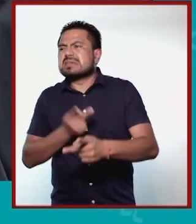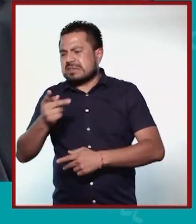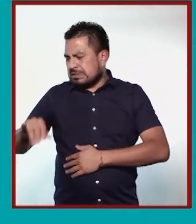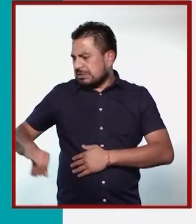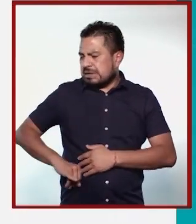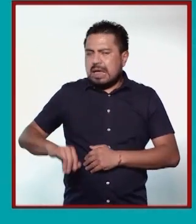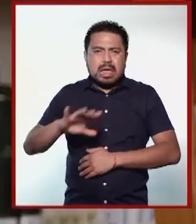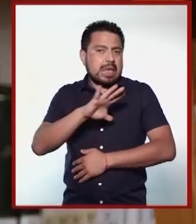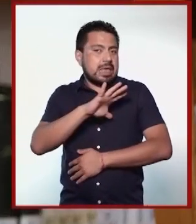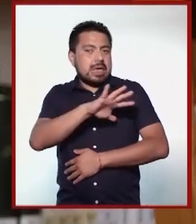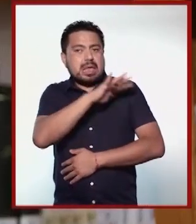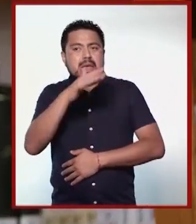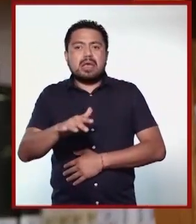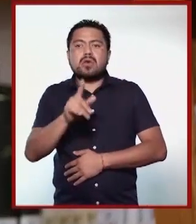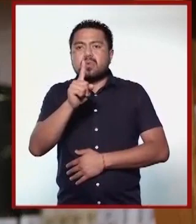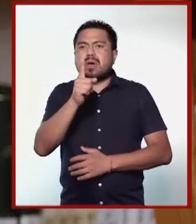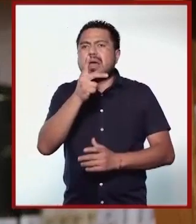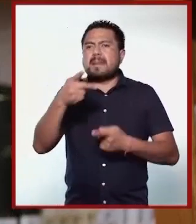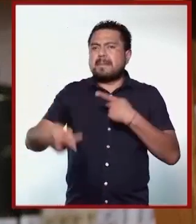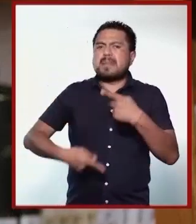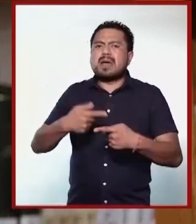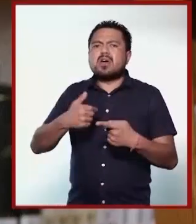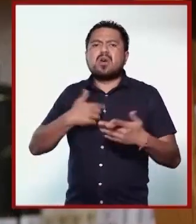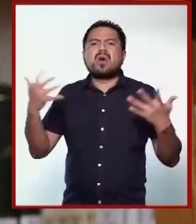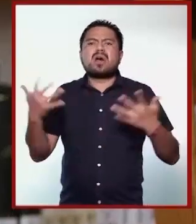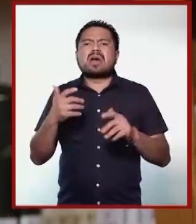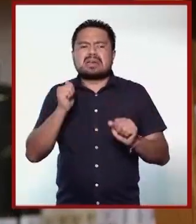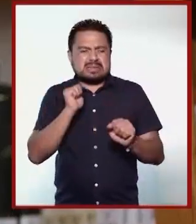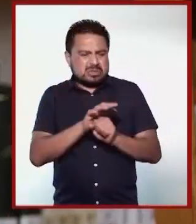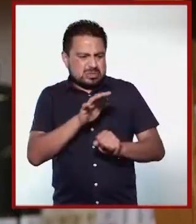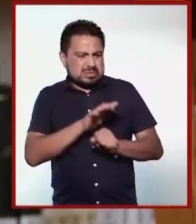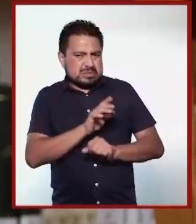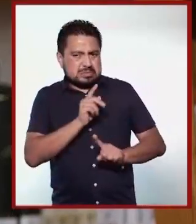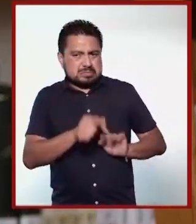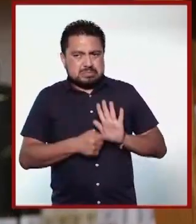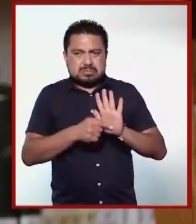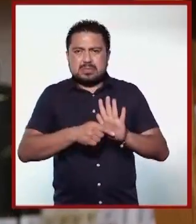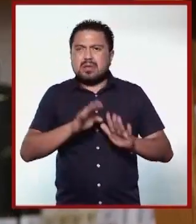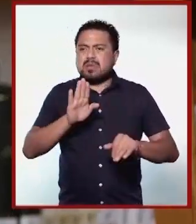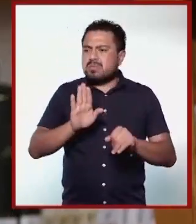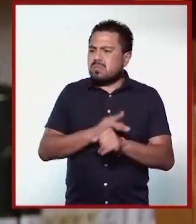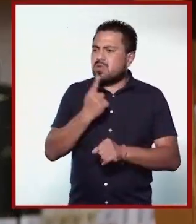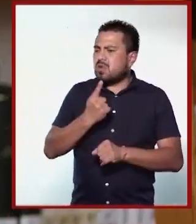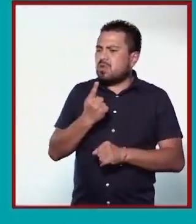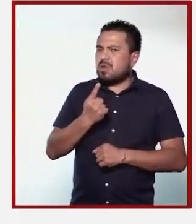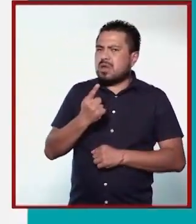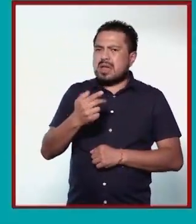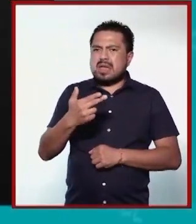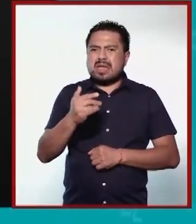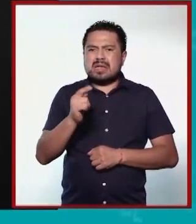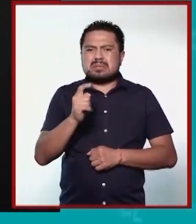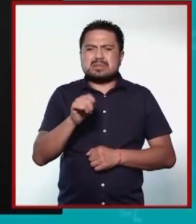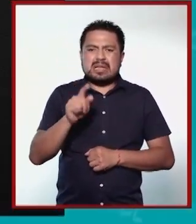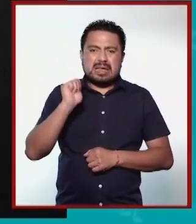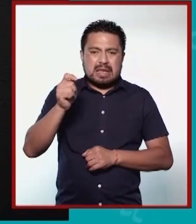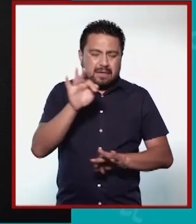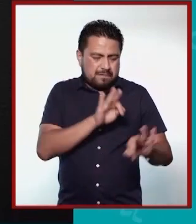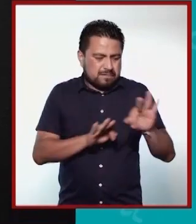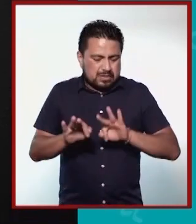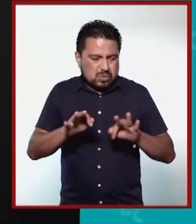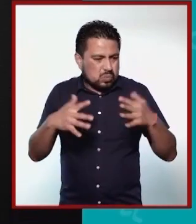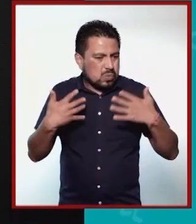interés general. Y una de las preguntas que yo le hice fue la siguiente: ¿por qué Einstein, que ha sido el